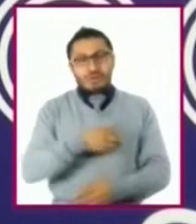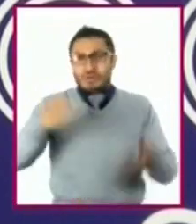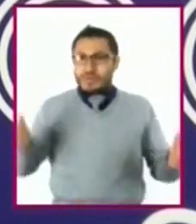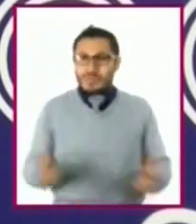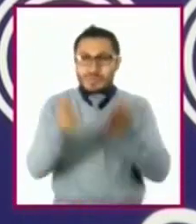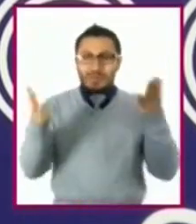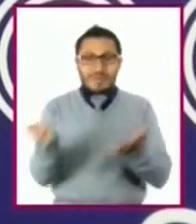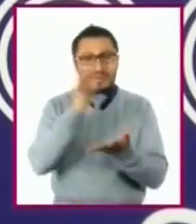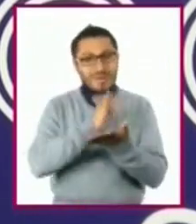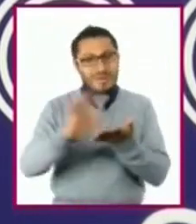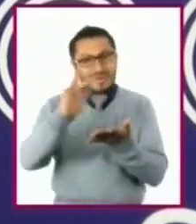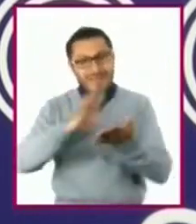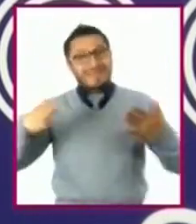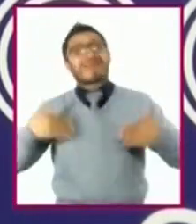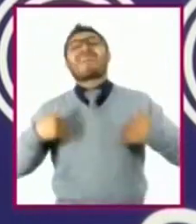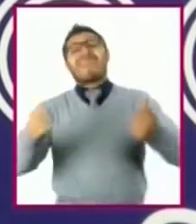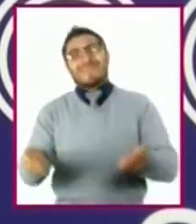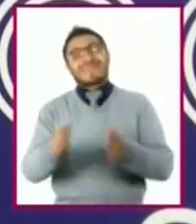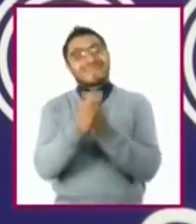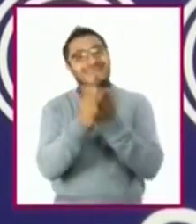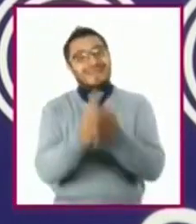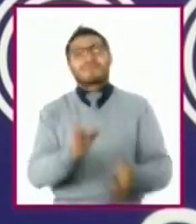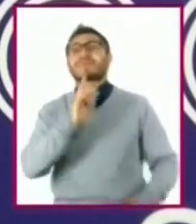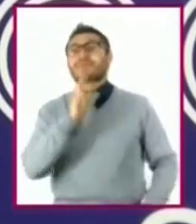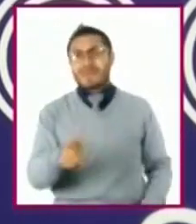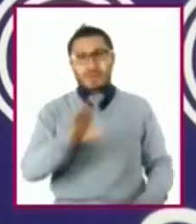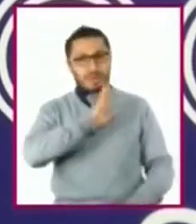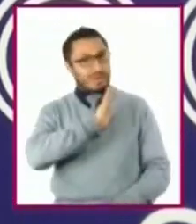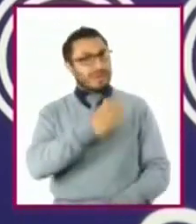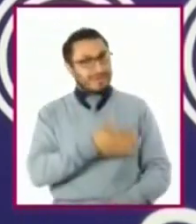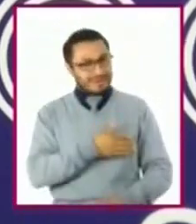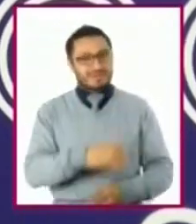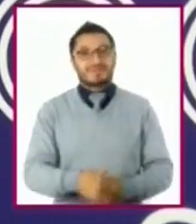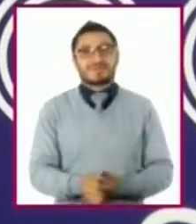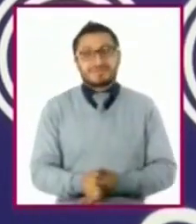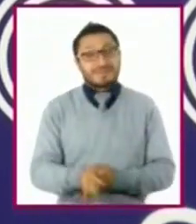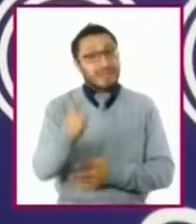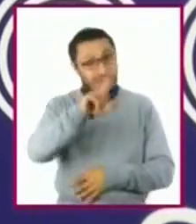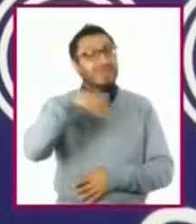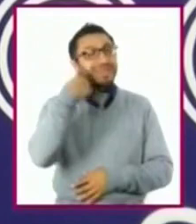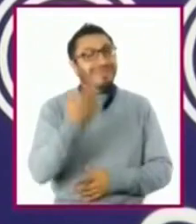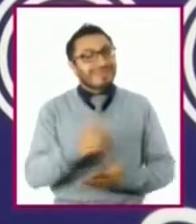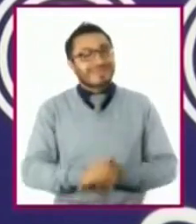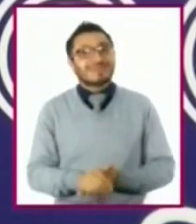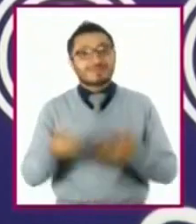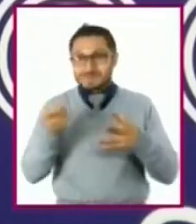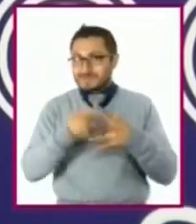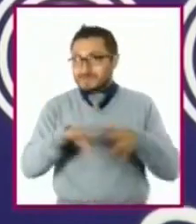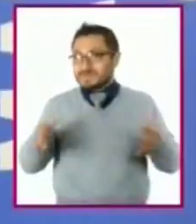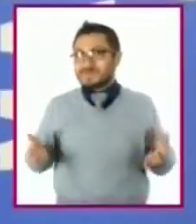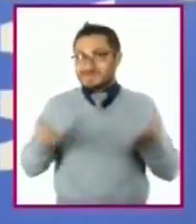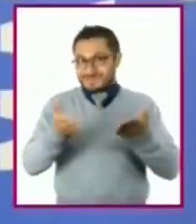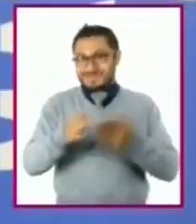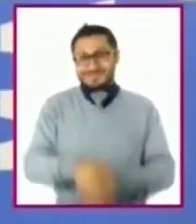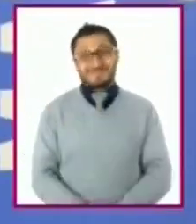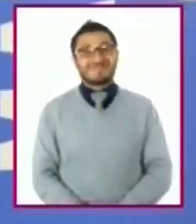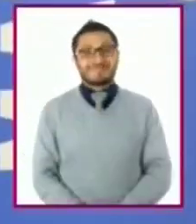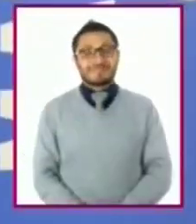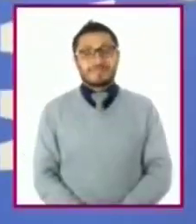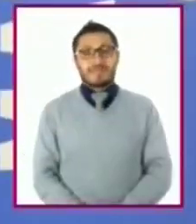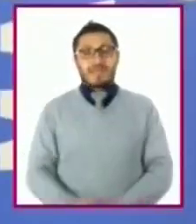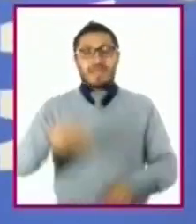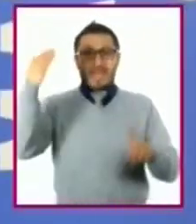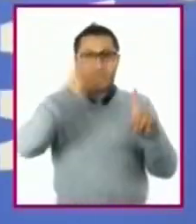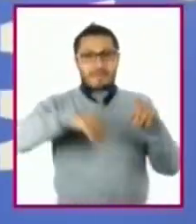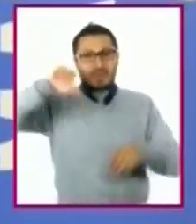fascinantes historias que nos brinda la literatura en lengua materna. ¿Les gustaría? ¡Comencemos! El propósito de